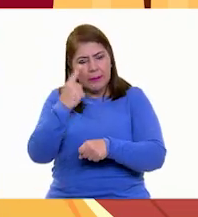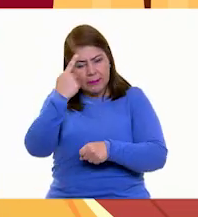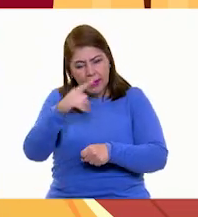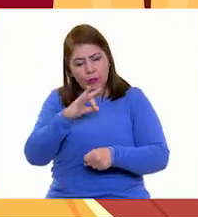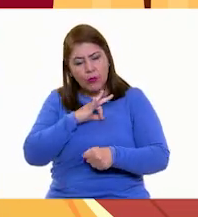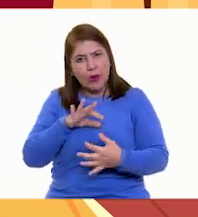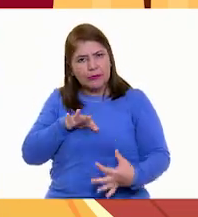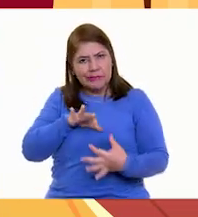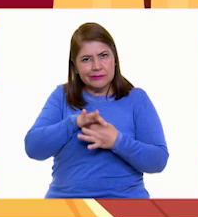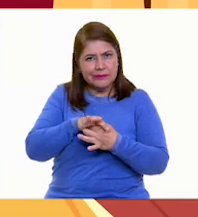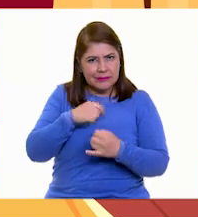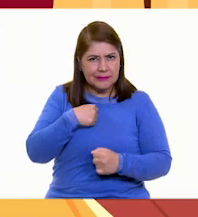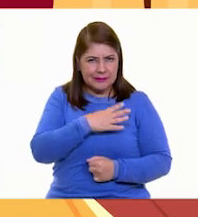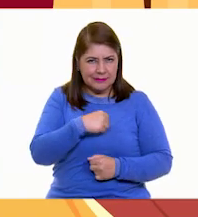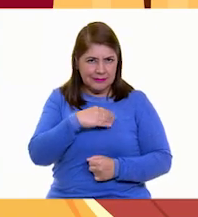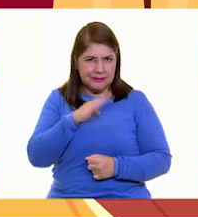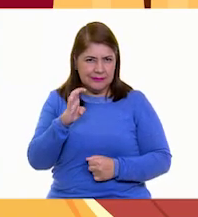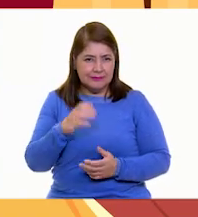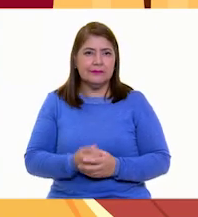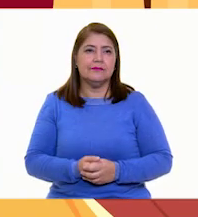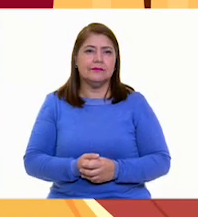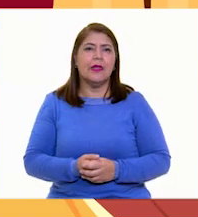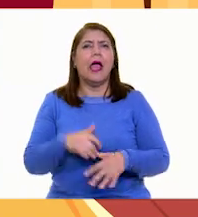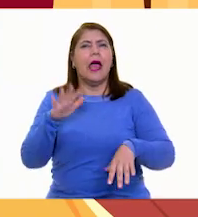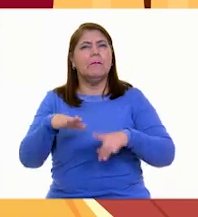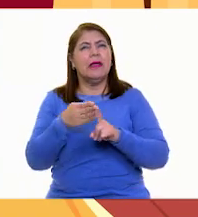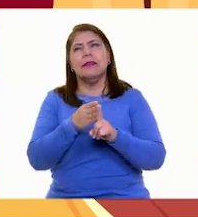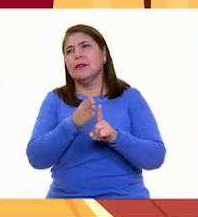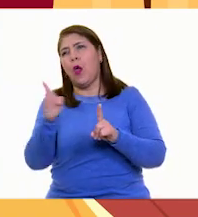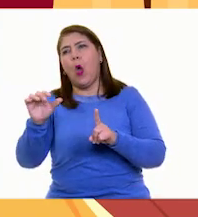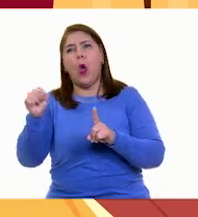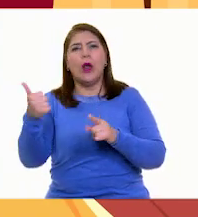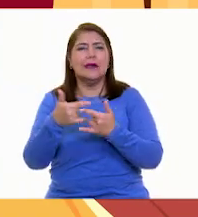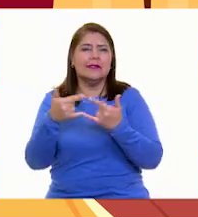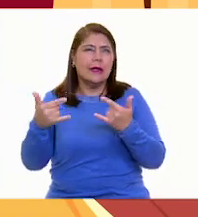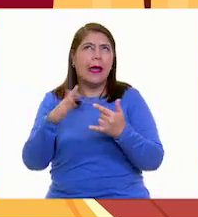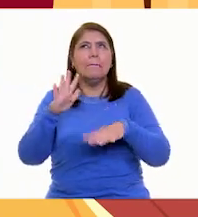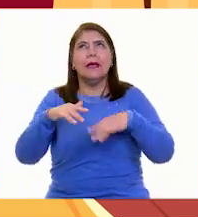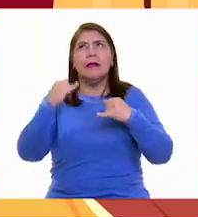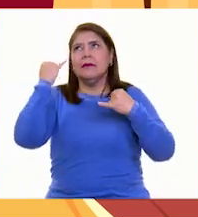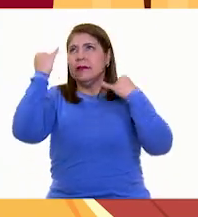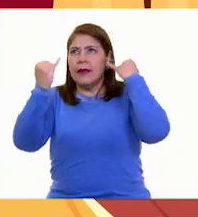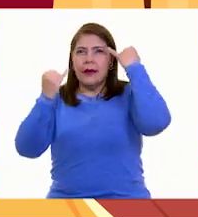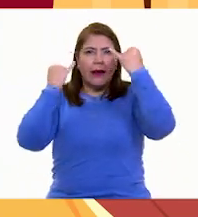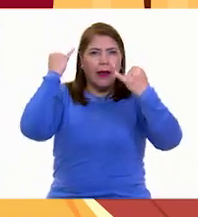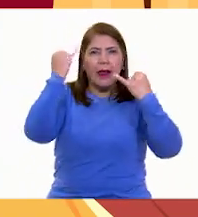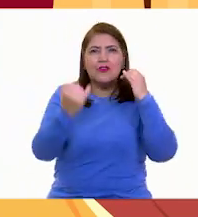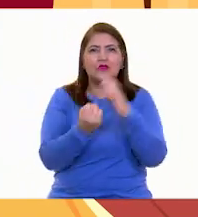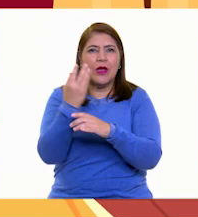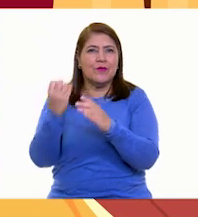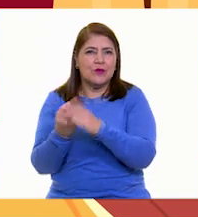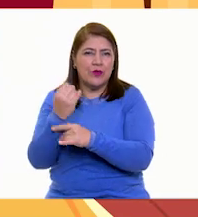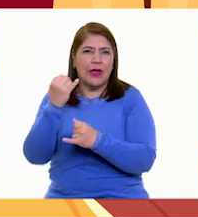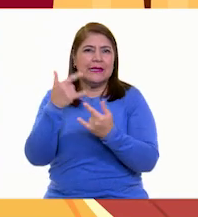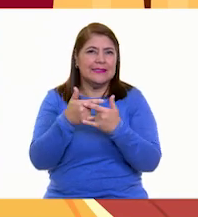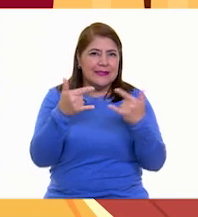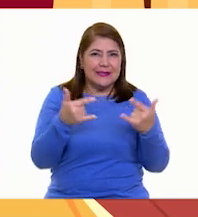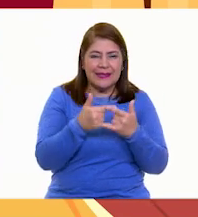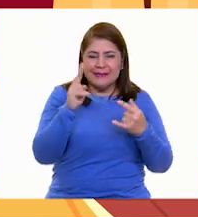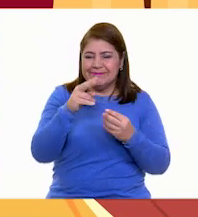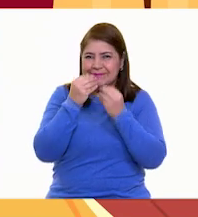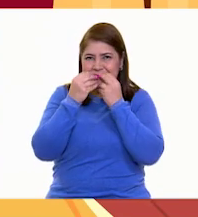de nuestro vínculo. Además, a veces nos salimos de la historia y empezamos a imaginar y crear nuestros propios cuentos. Es muy